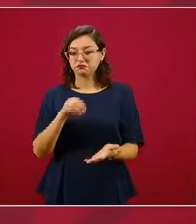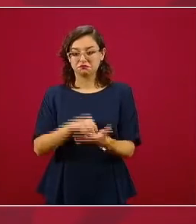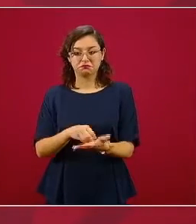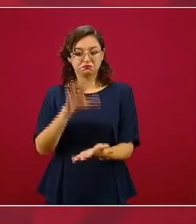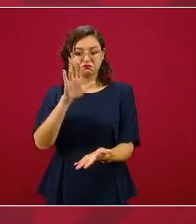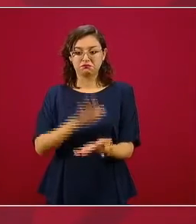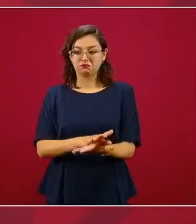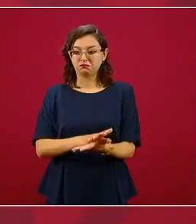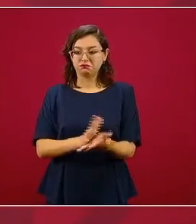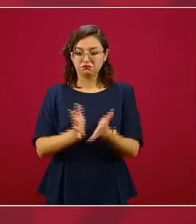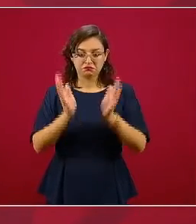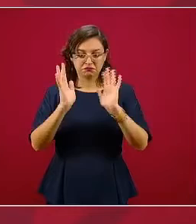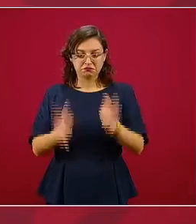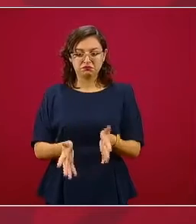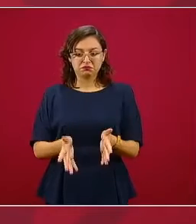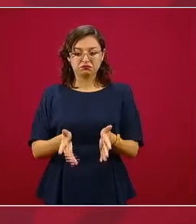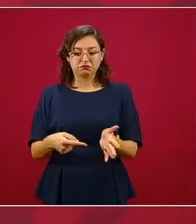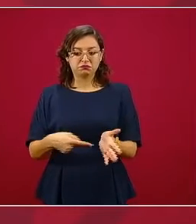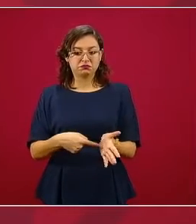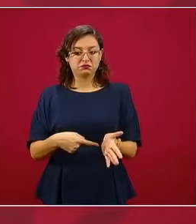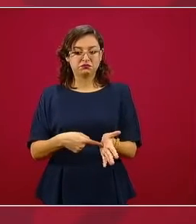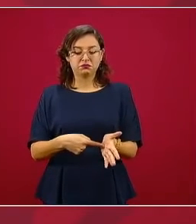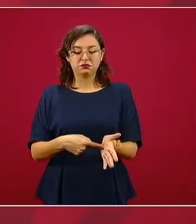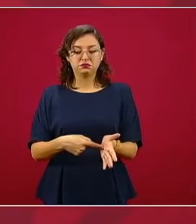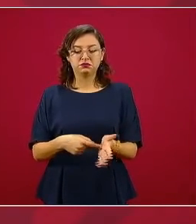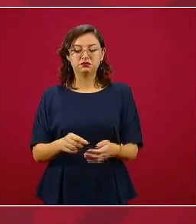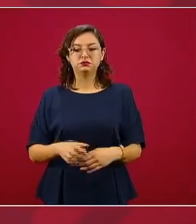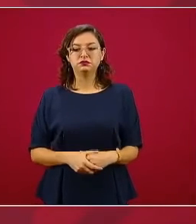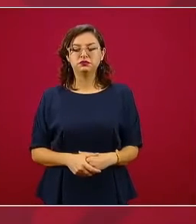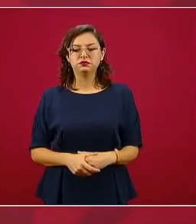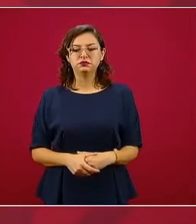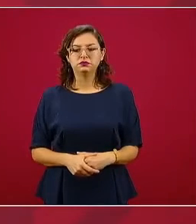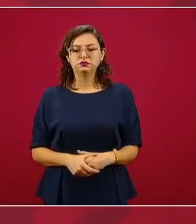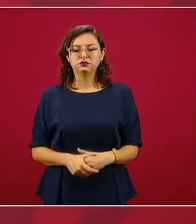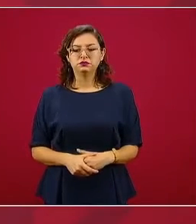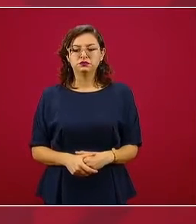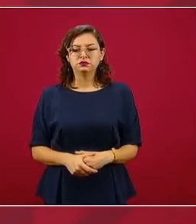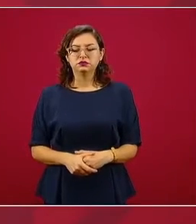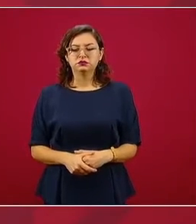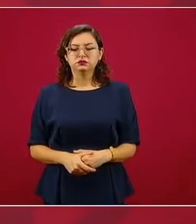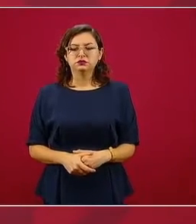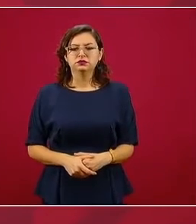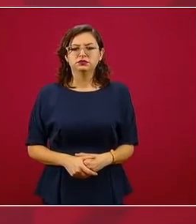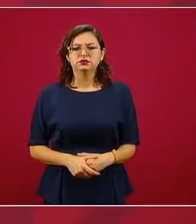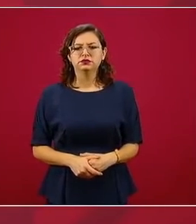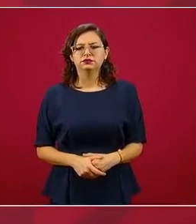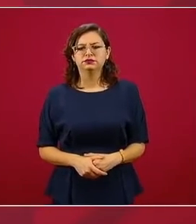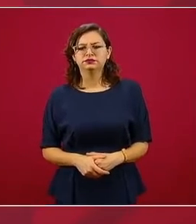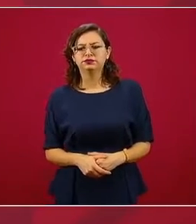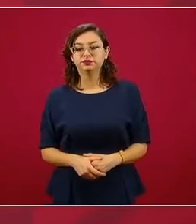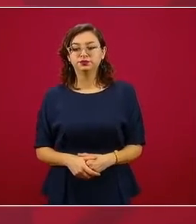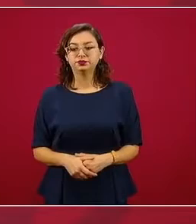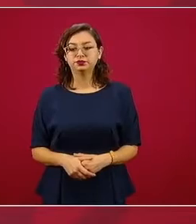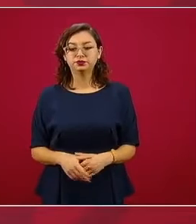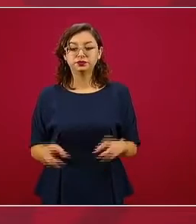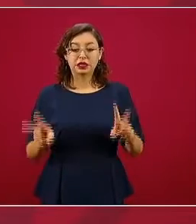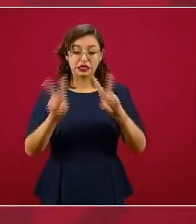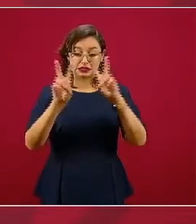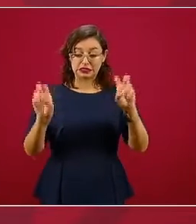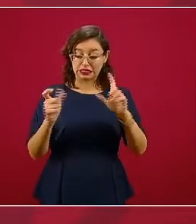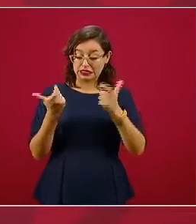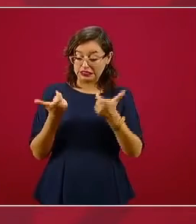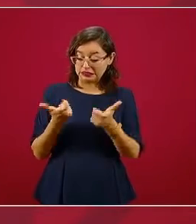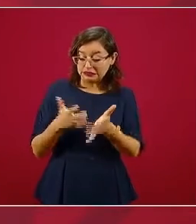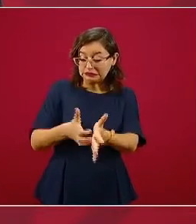plasmado en el decreto. El ajuste tiene que ver con gastos